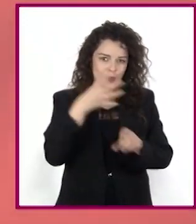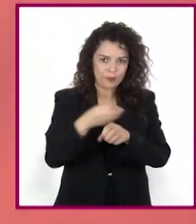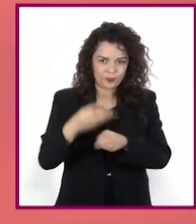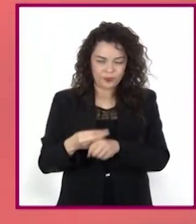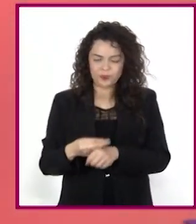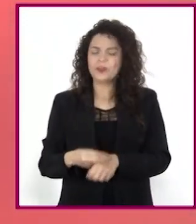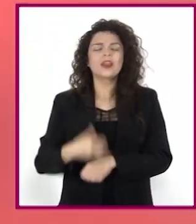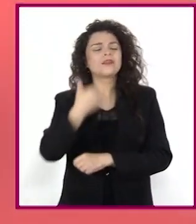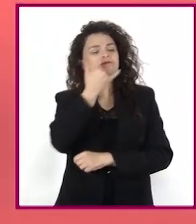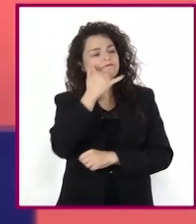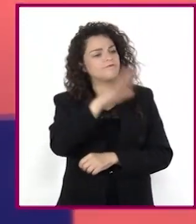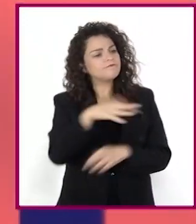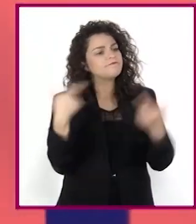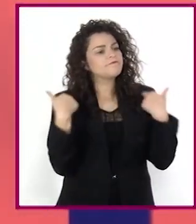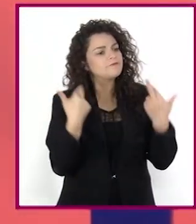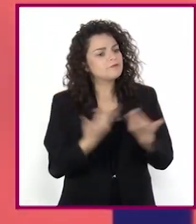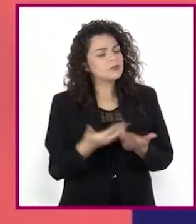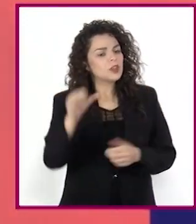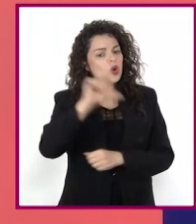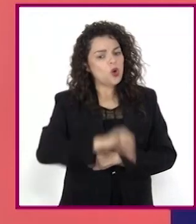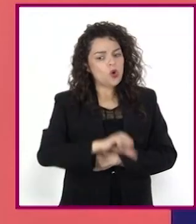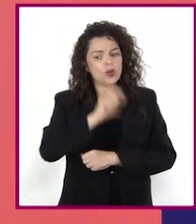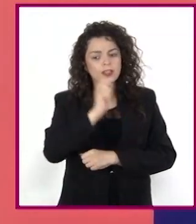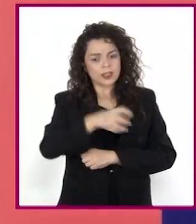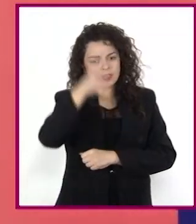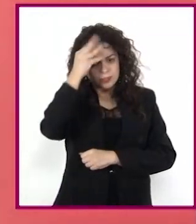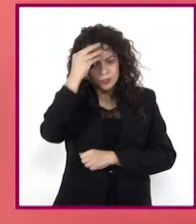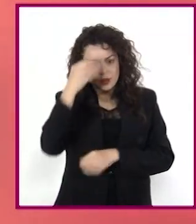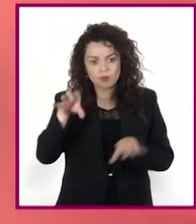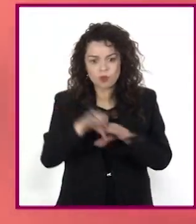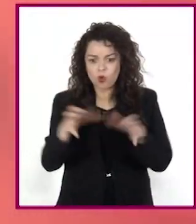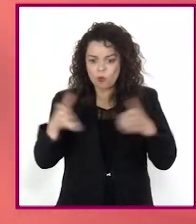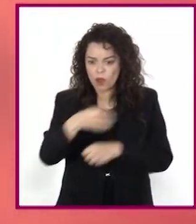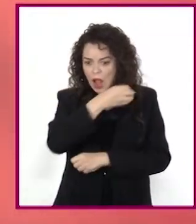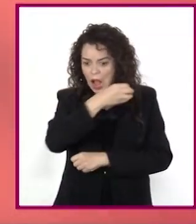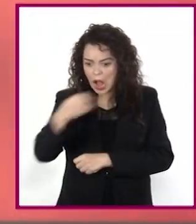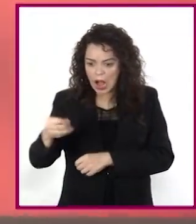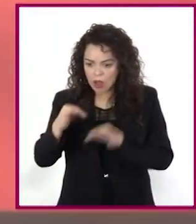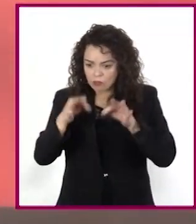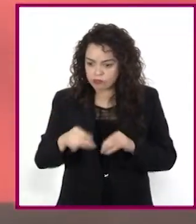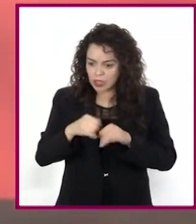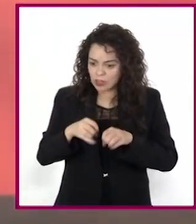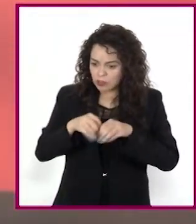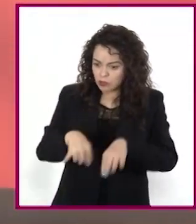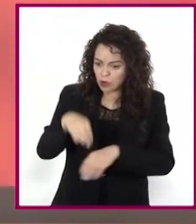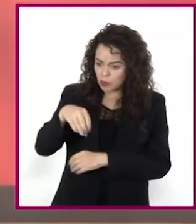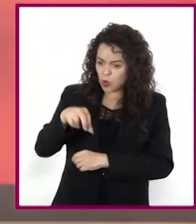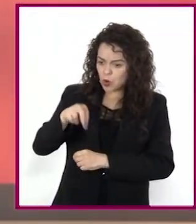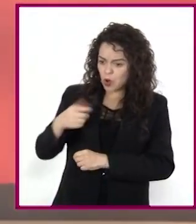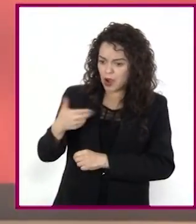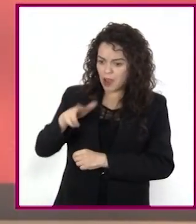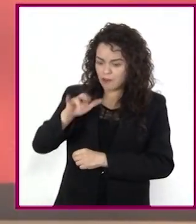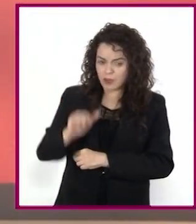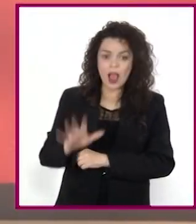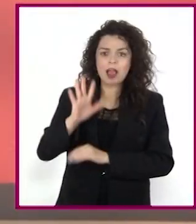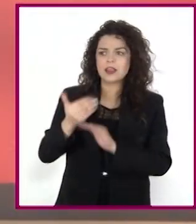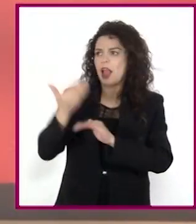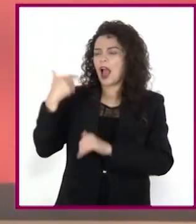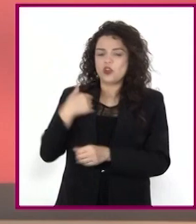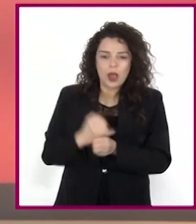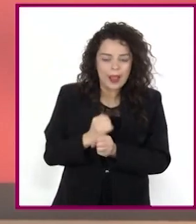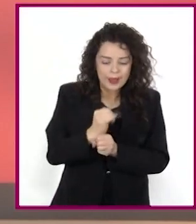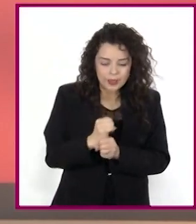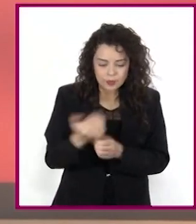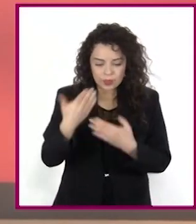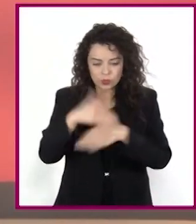hoy aprenderemos a organizar información de forma coherente en una monografía. Desde hace tiempo he estado investigando acerca de un tema sobre